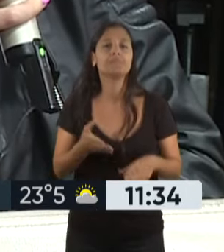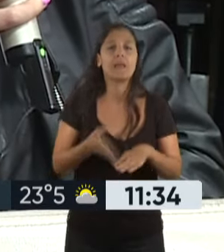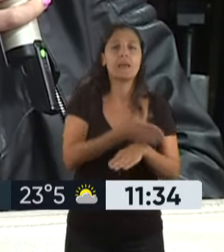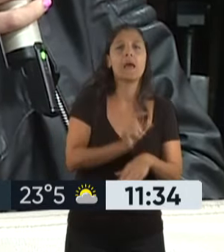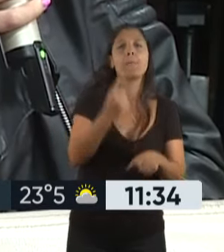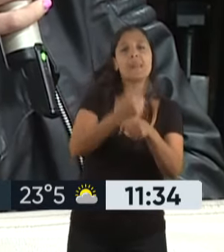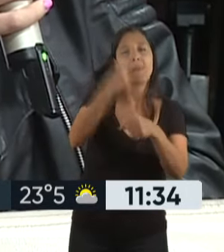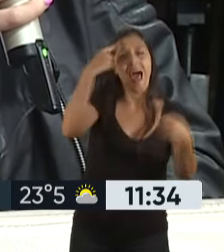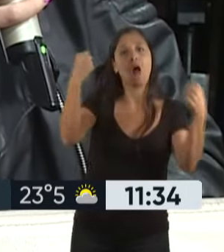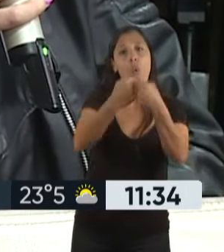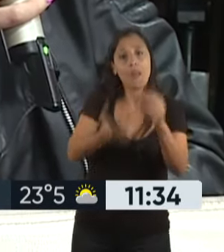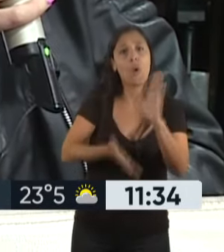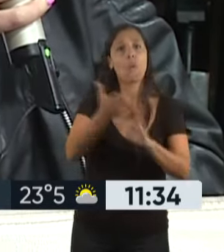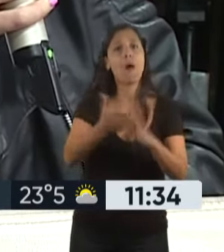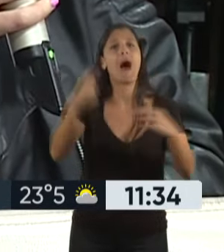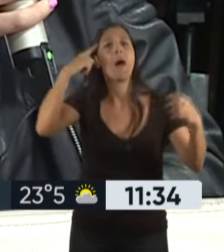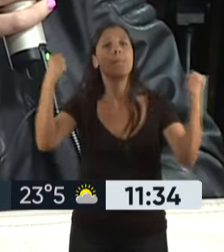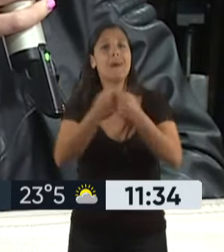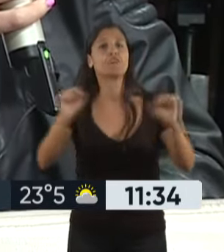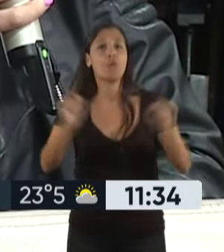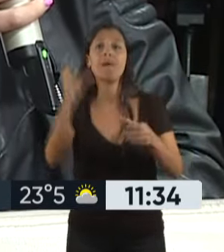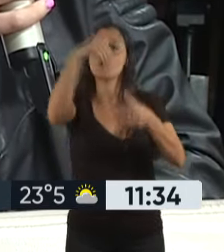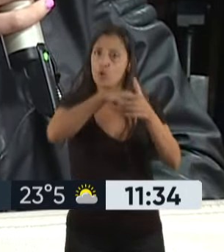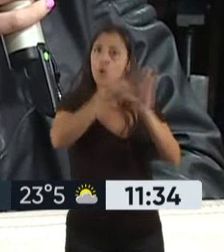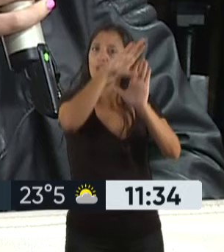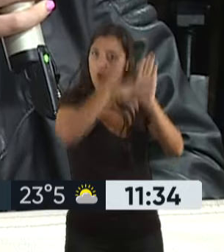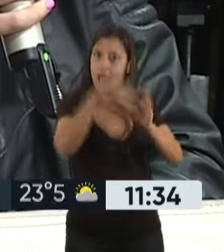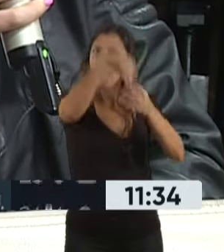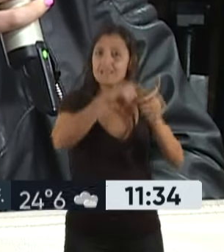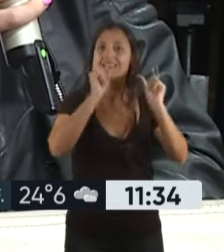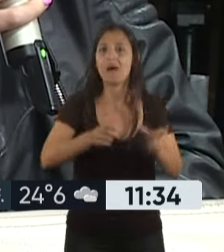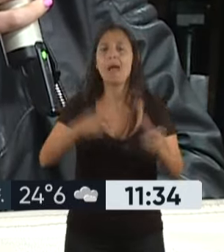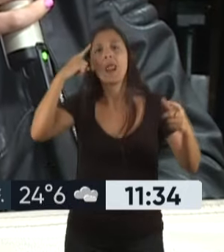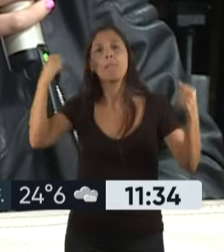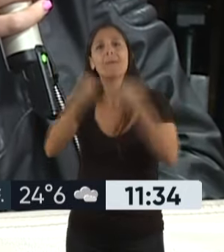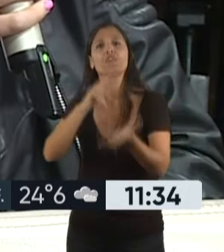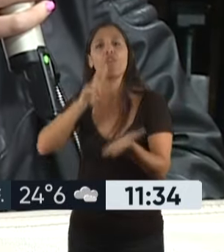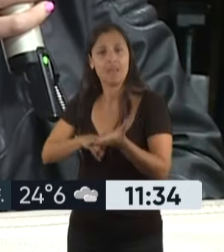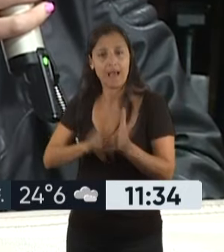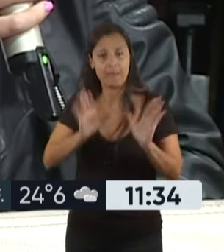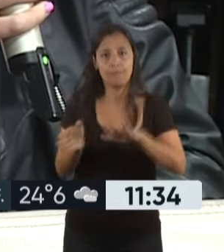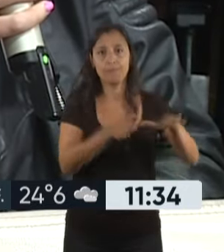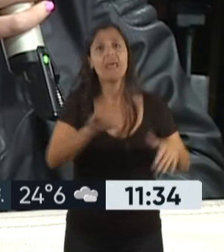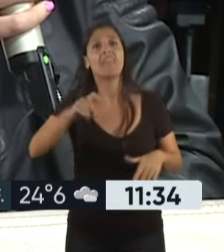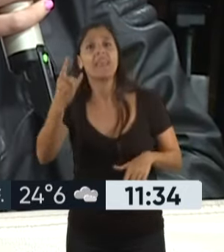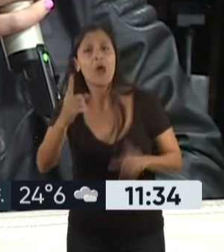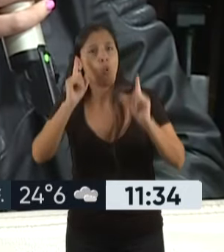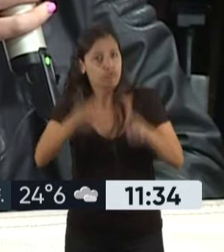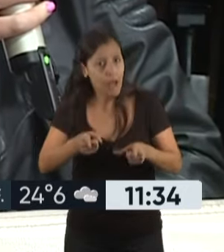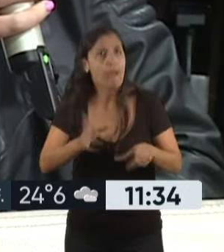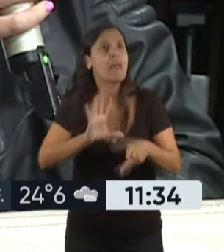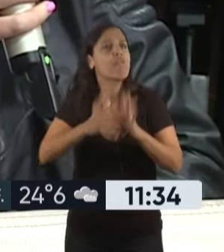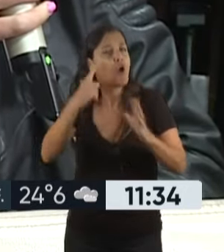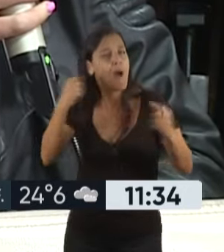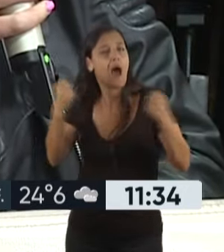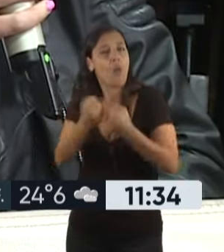al pacto de mayo incluye incluye la ley bases y el pacto fiscal el dnu también es una precondición